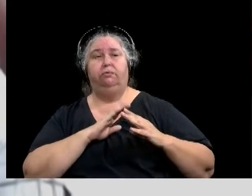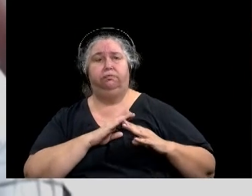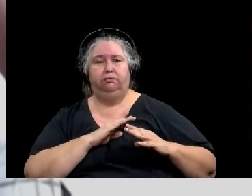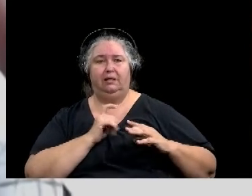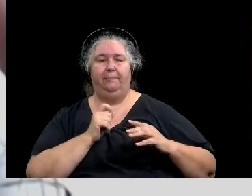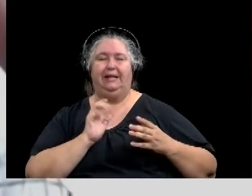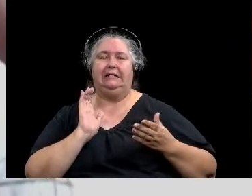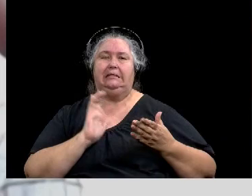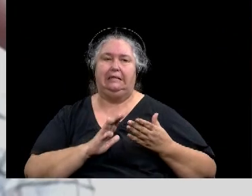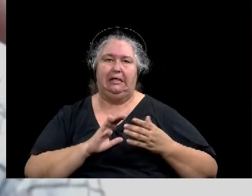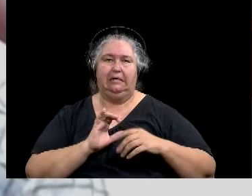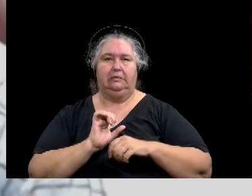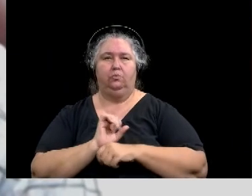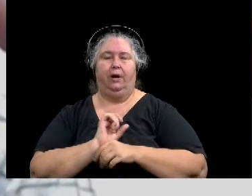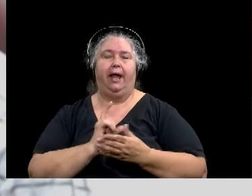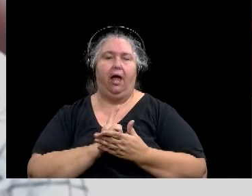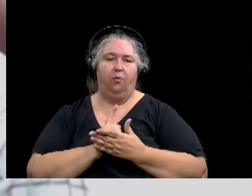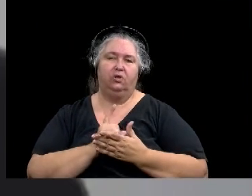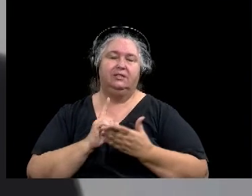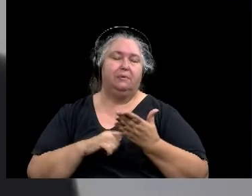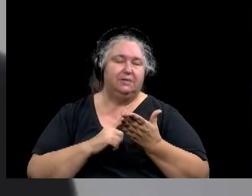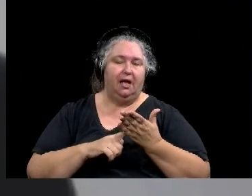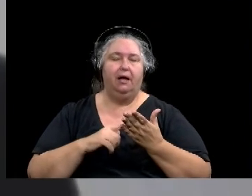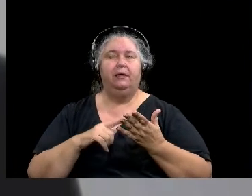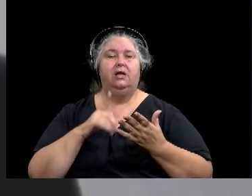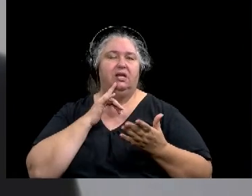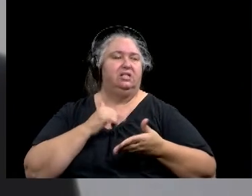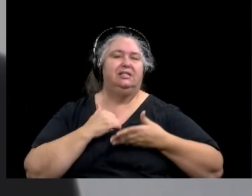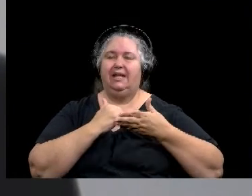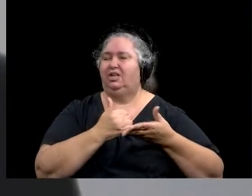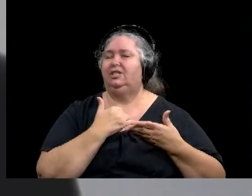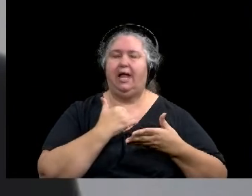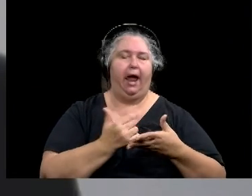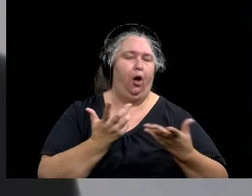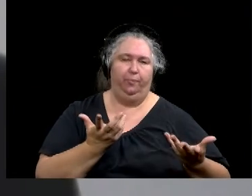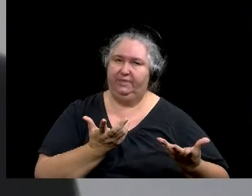a nuestras empleadas que están un poco de